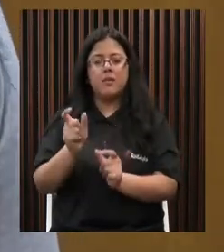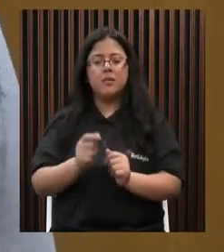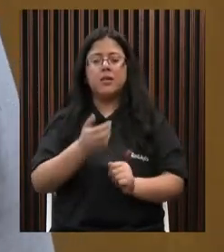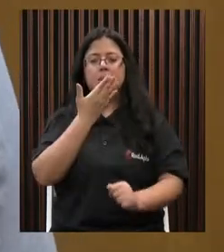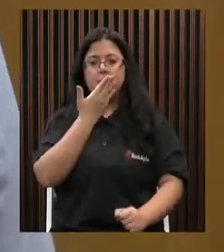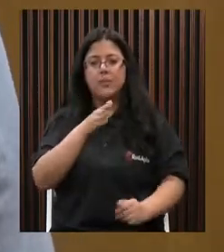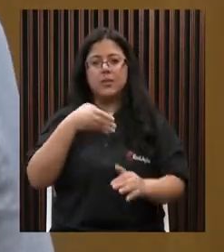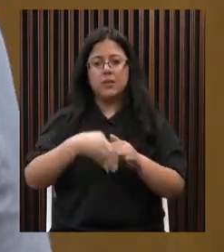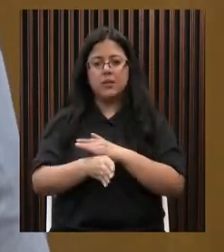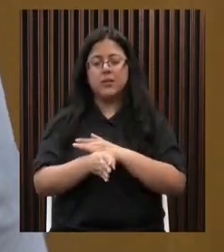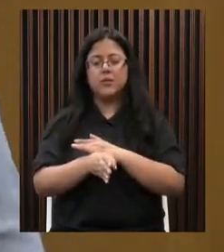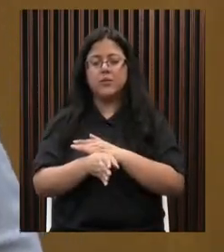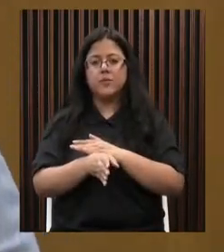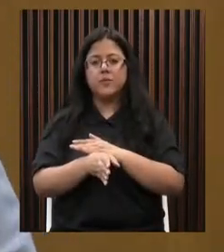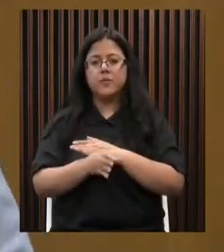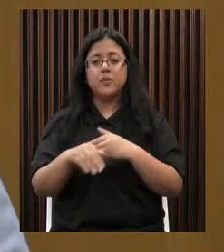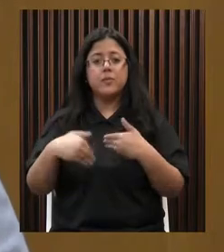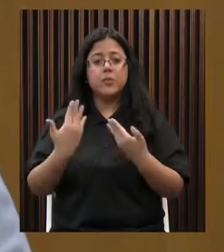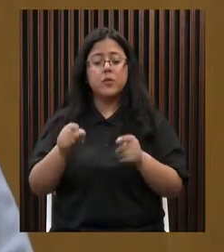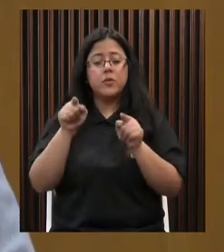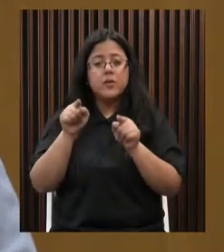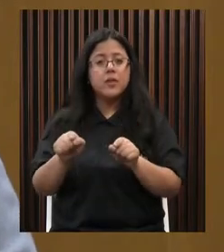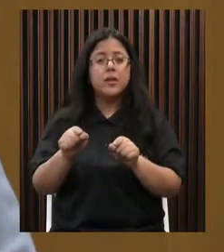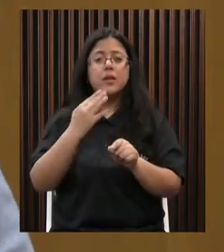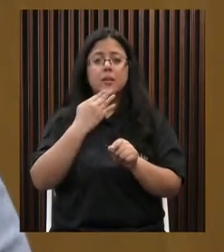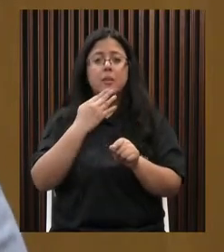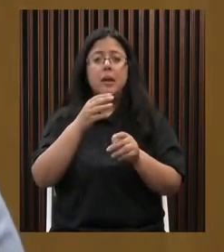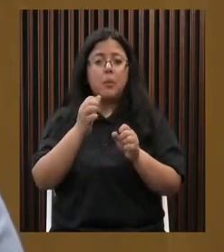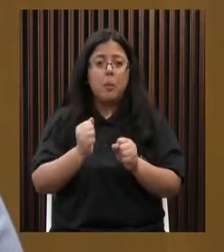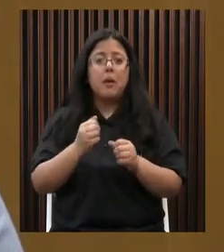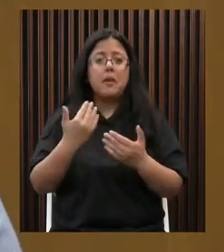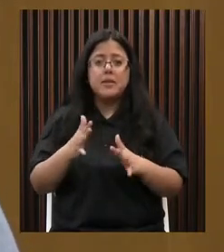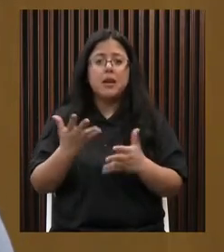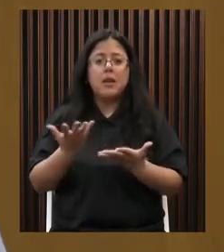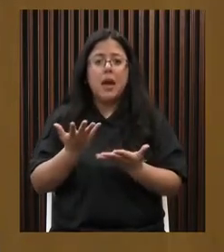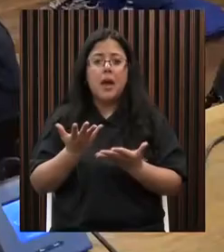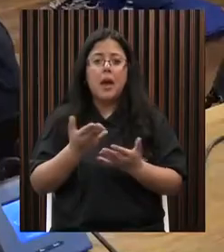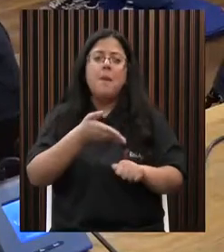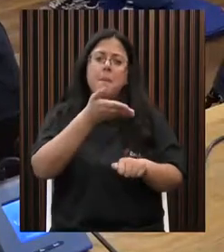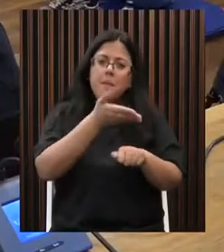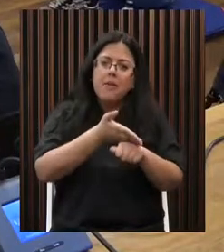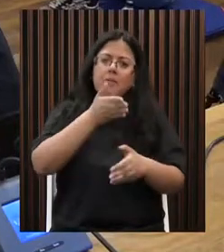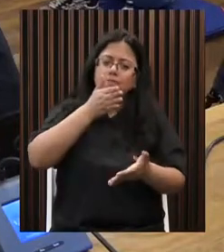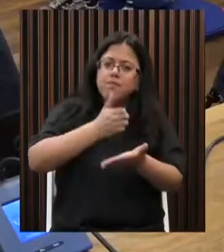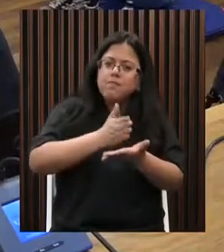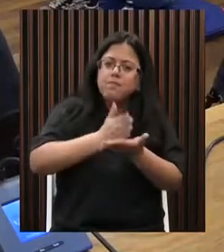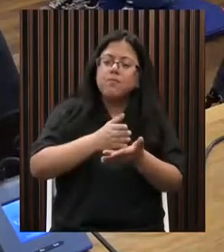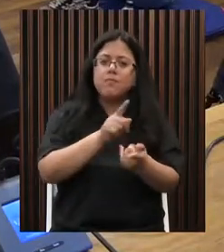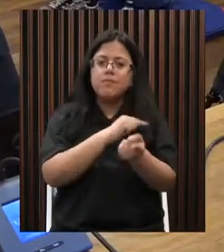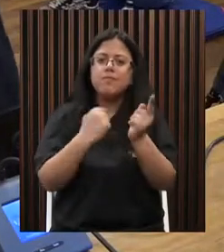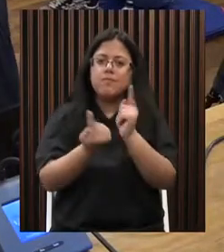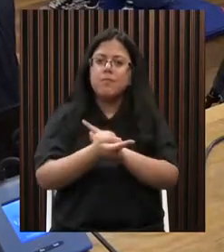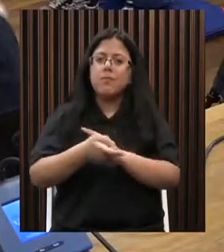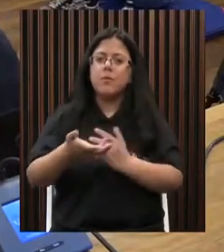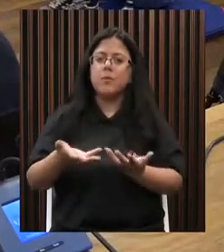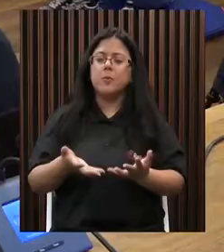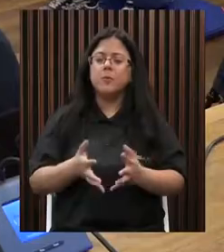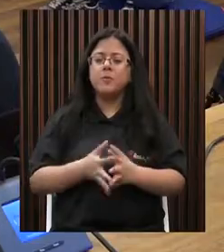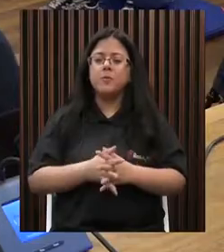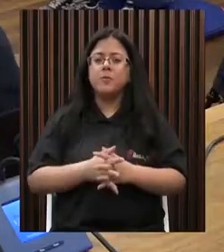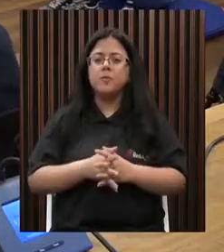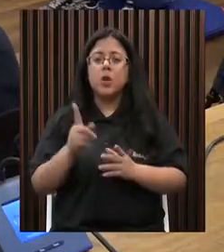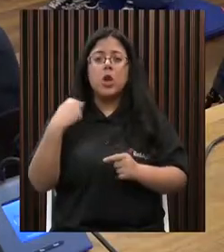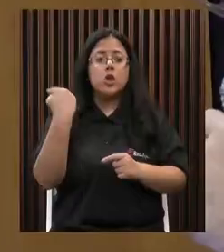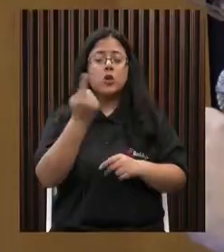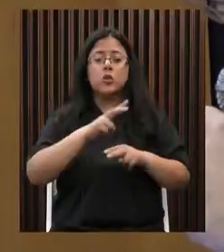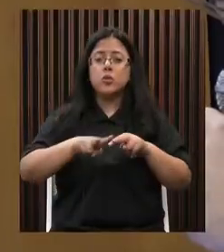mejor acceso. Entonces, de alguna manera, tú puedes ejercer presión para que estos cambios se generen. Lo que